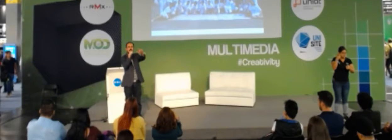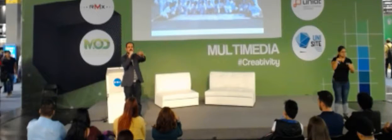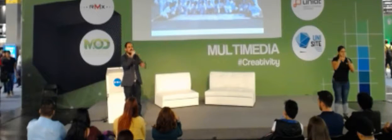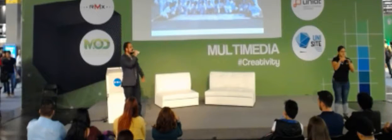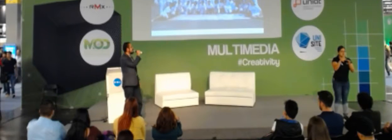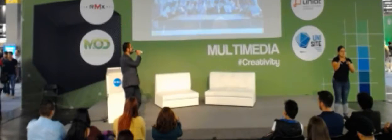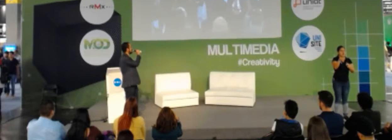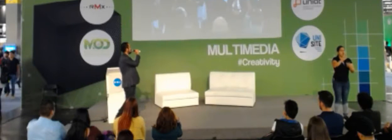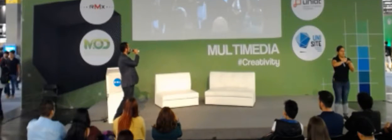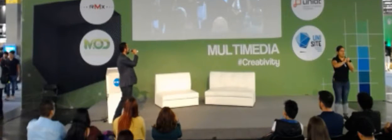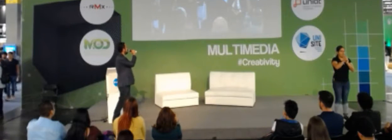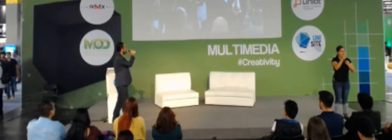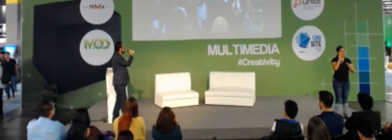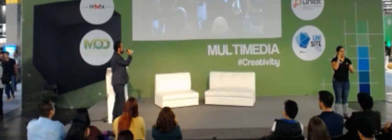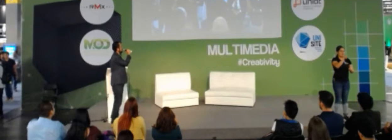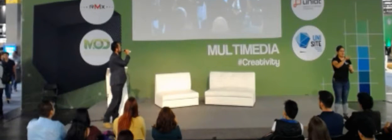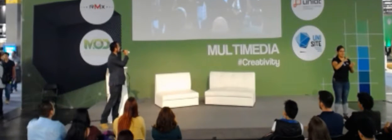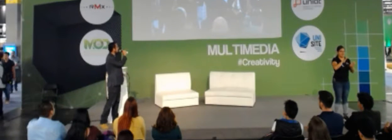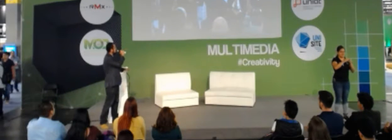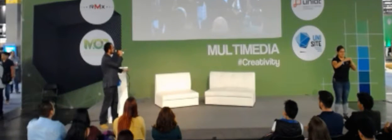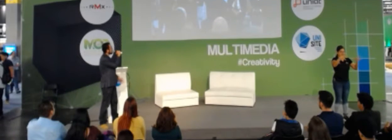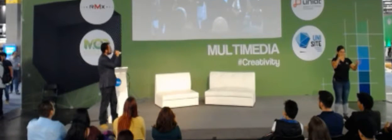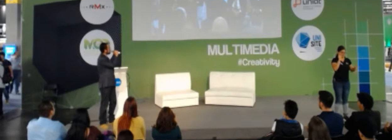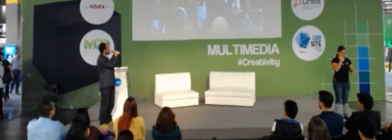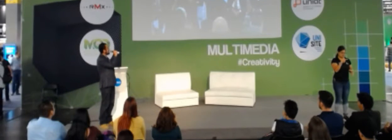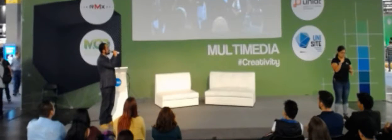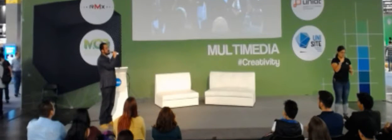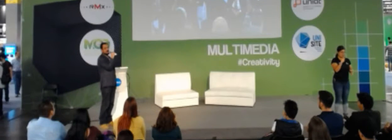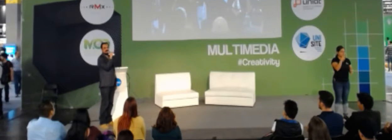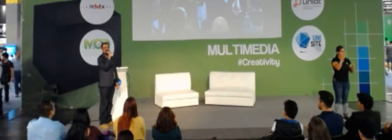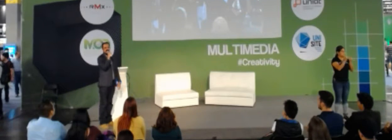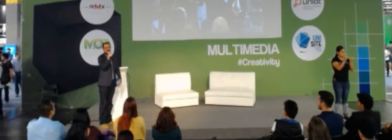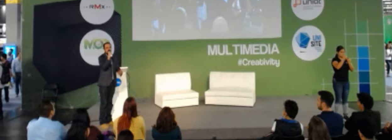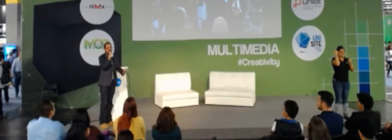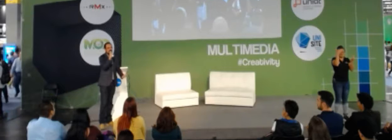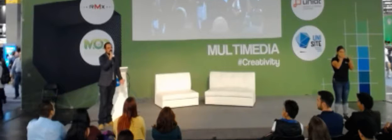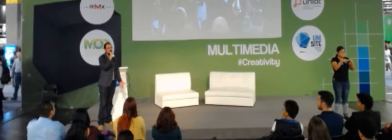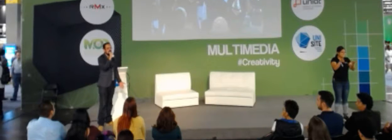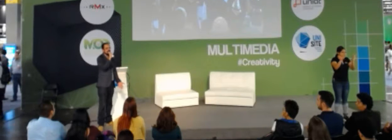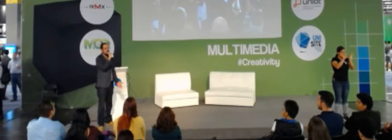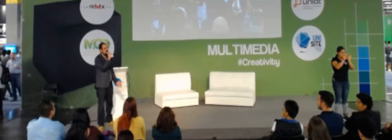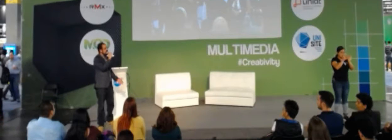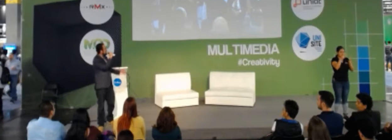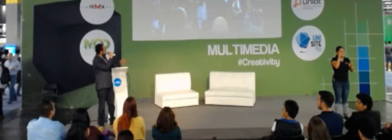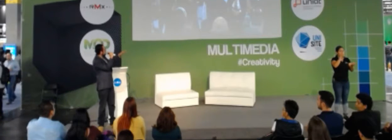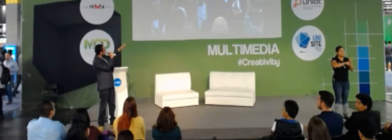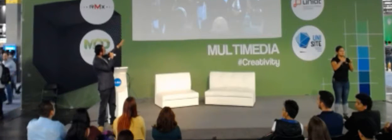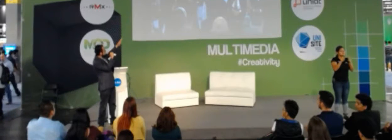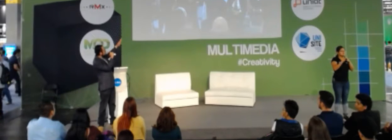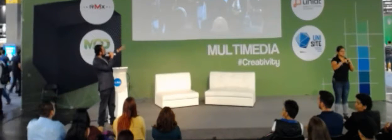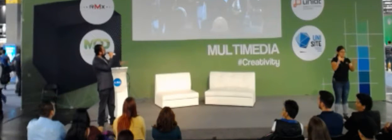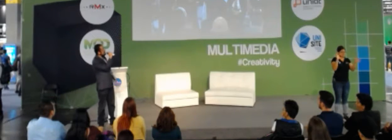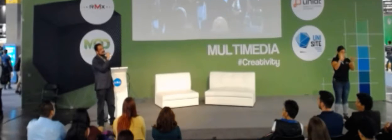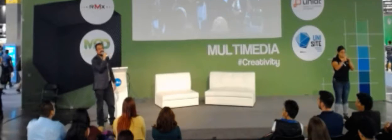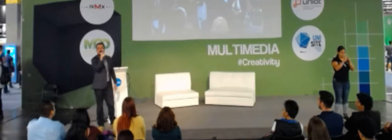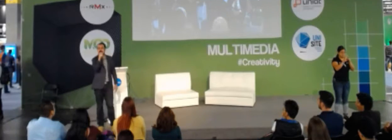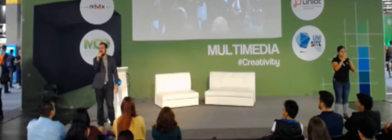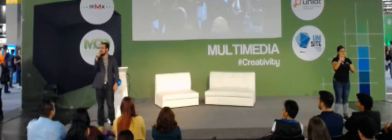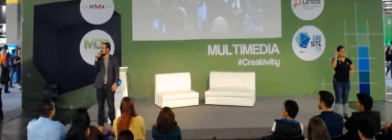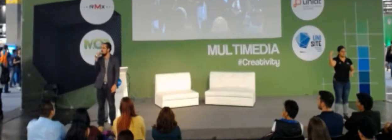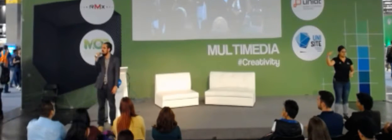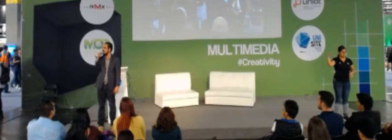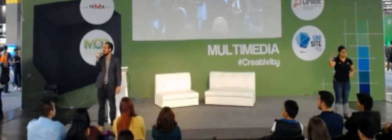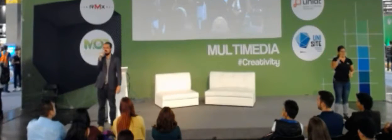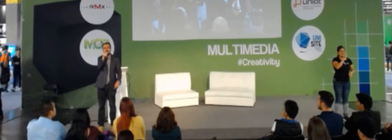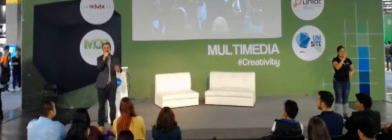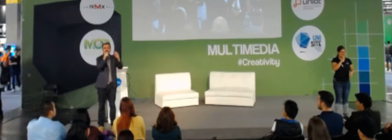compartiendo. Vamos a la siguiente, por favor. Este aspecto también fue clave y es parte de la vinculación. La chica que está ahí se llama Eleni